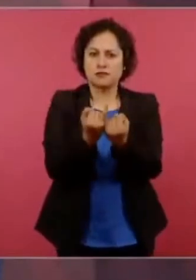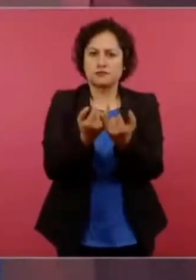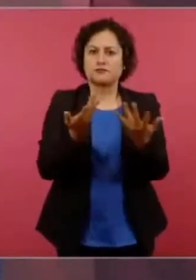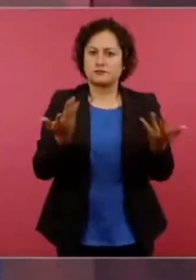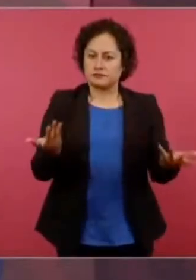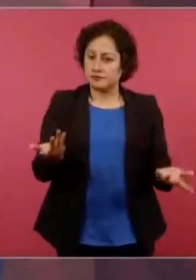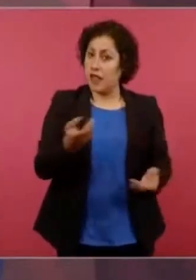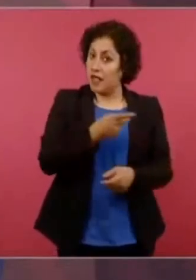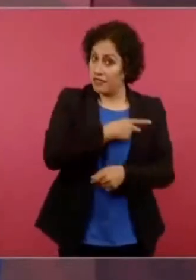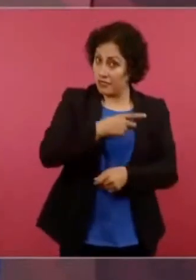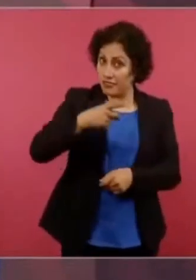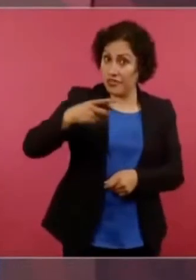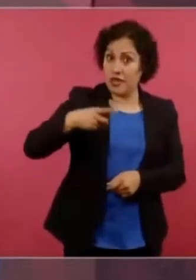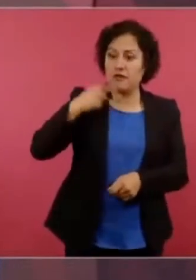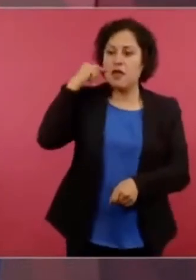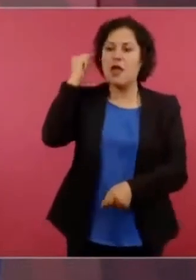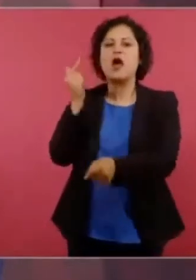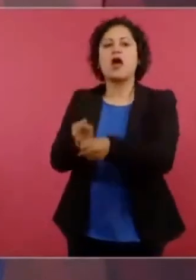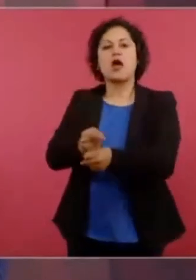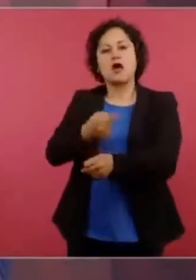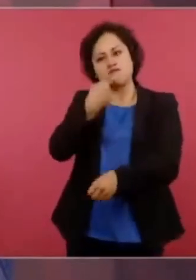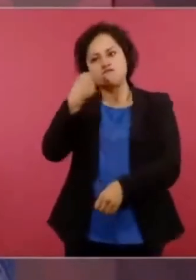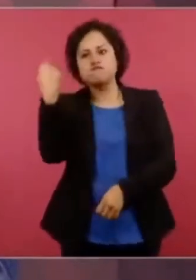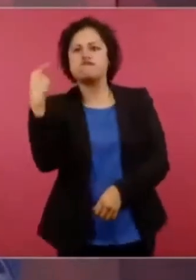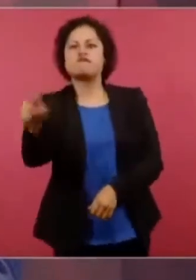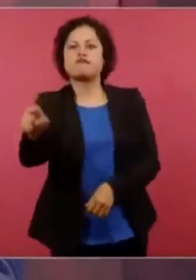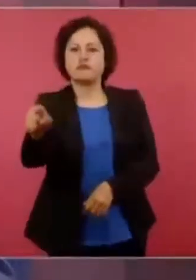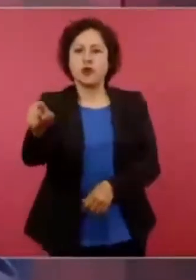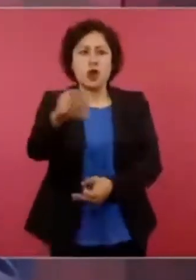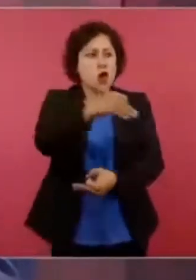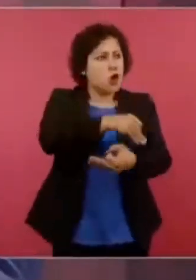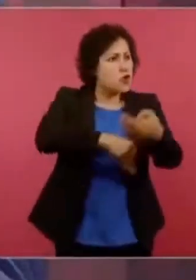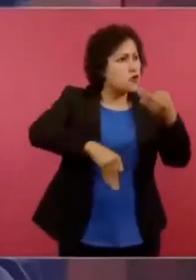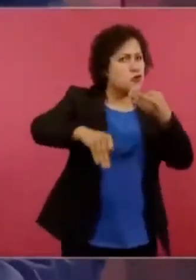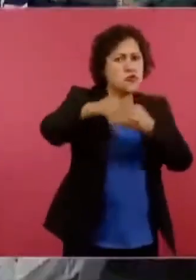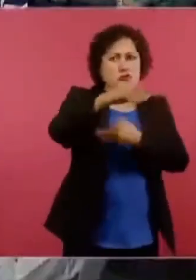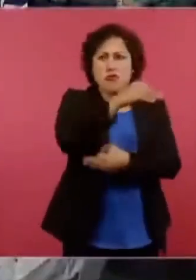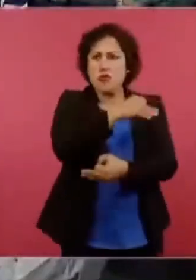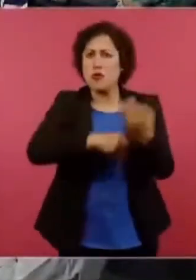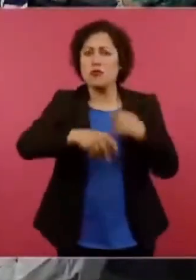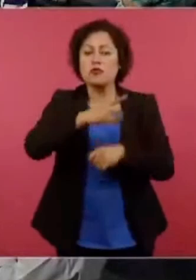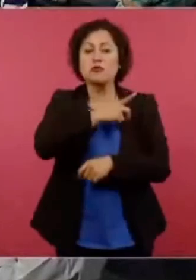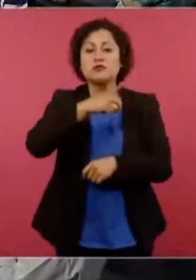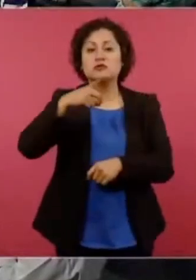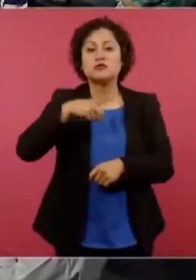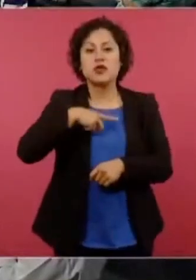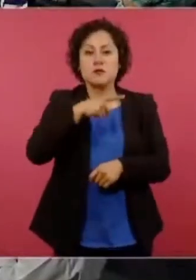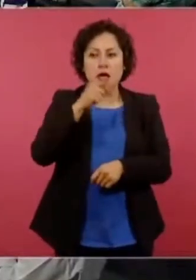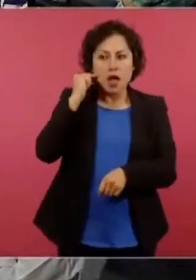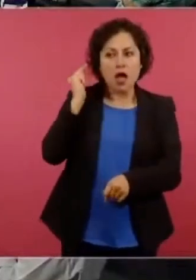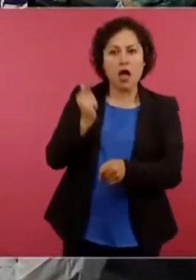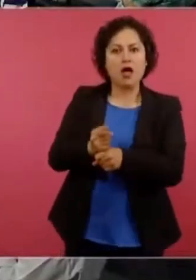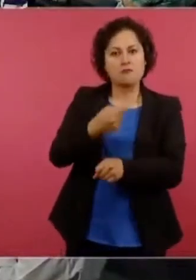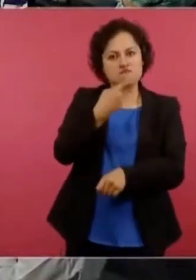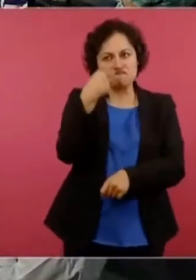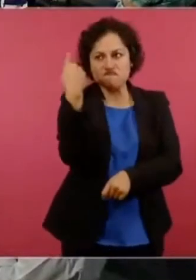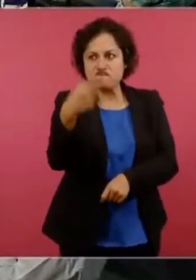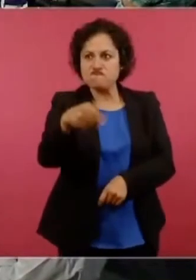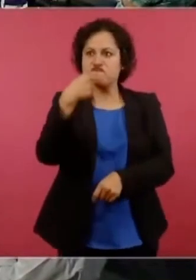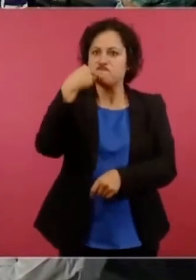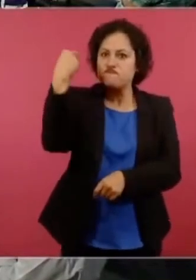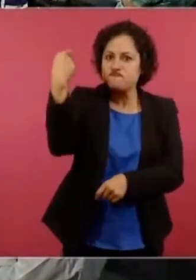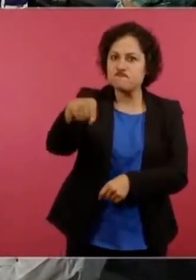Y así tenemos que actuar para que entre todos no regrese